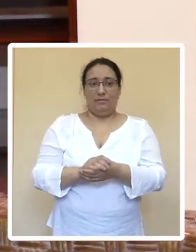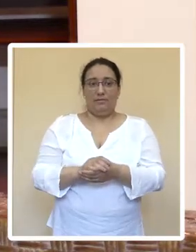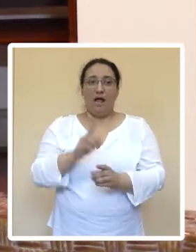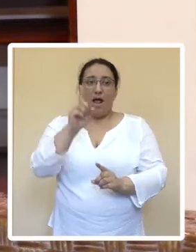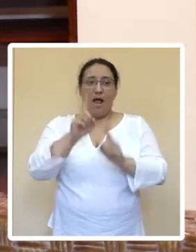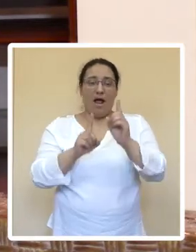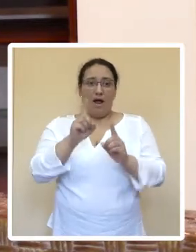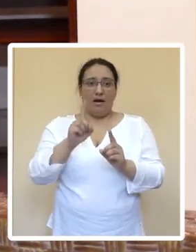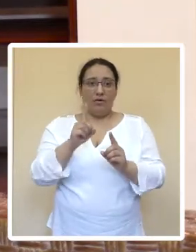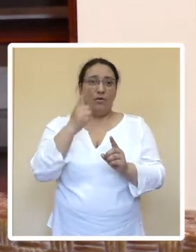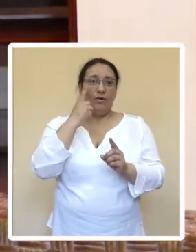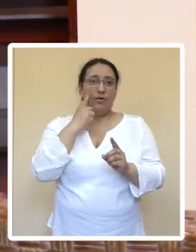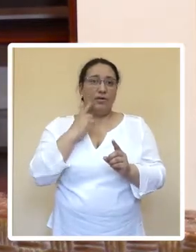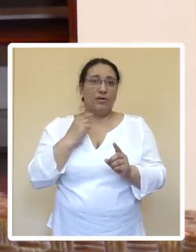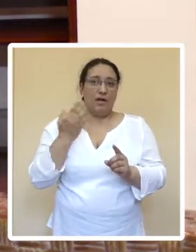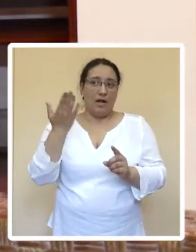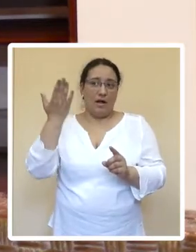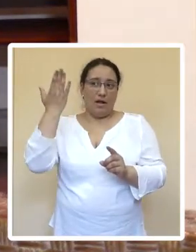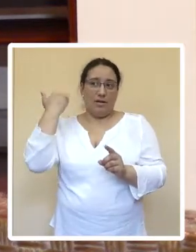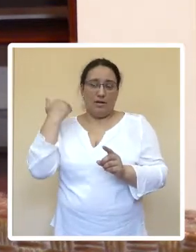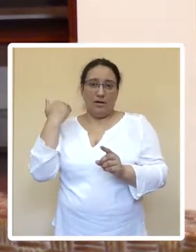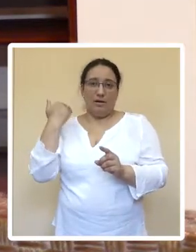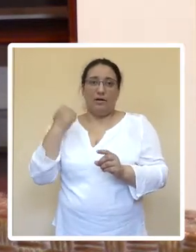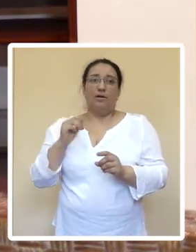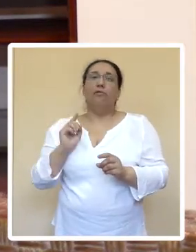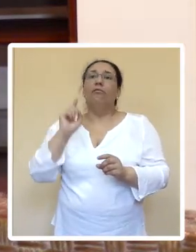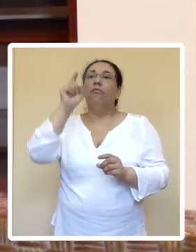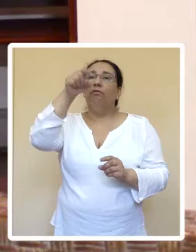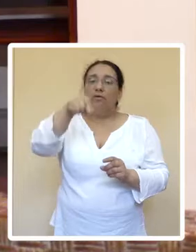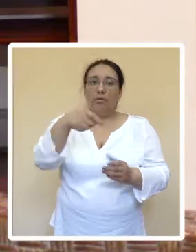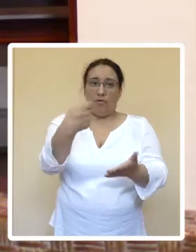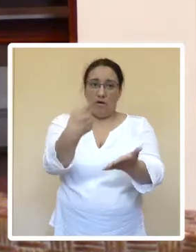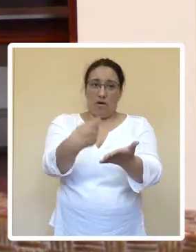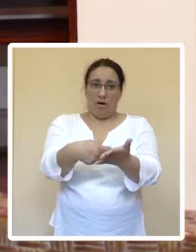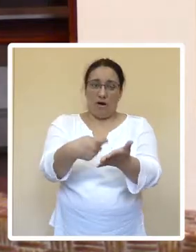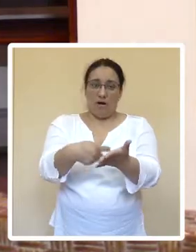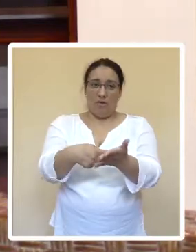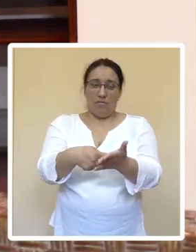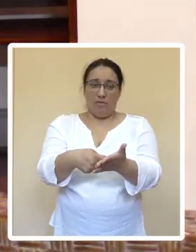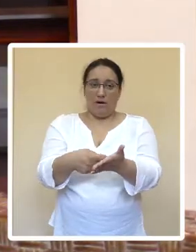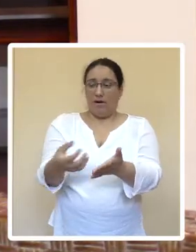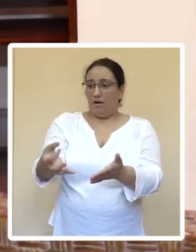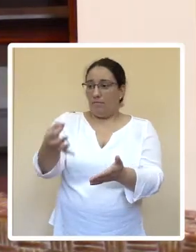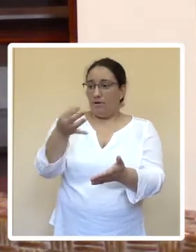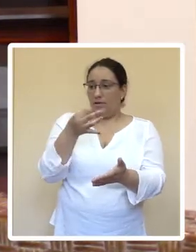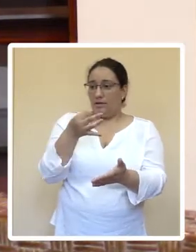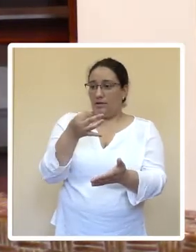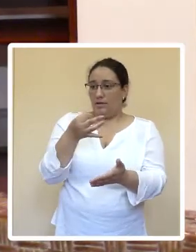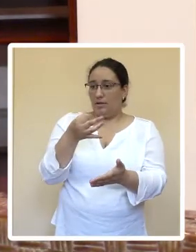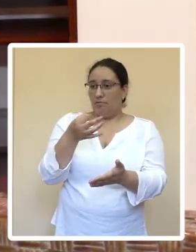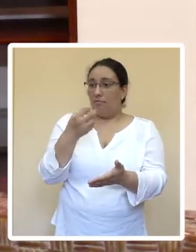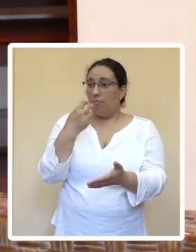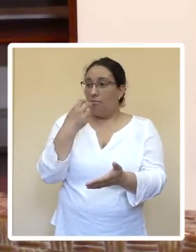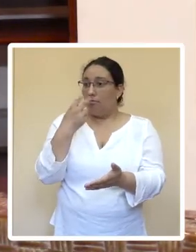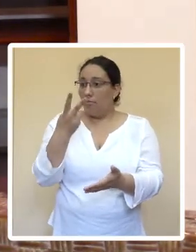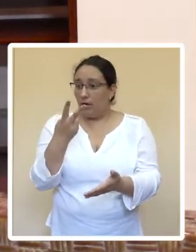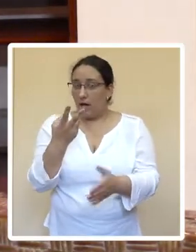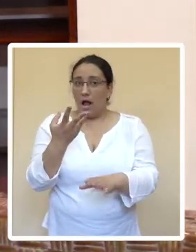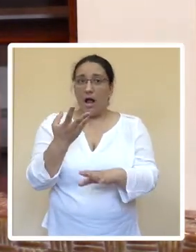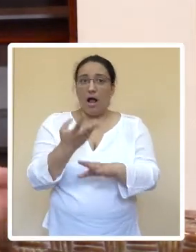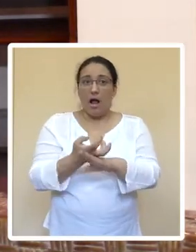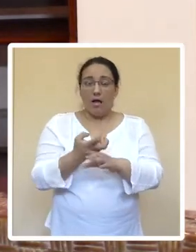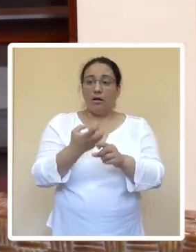pocos días atrás, que estábamos de compra y me dice: mira, Fran, hay más personas